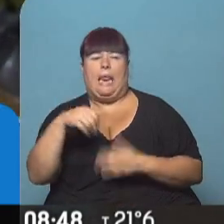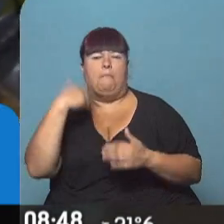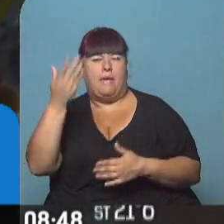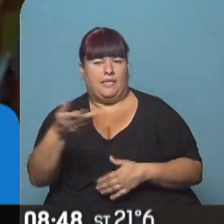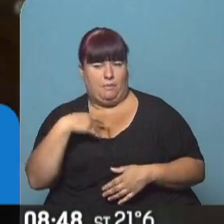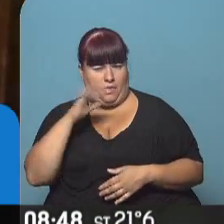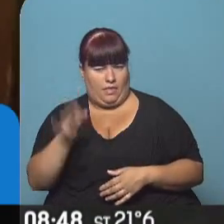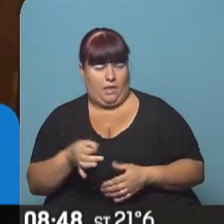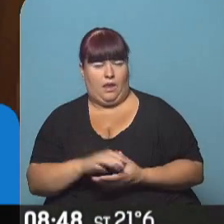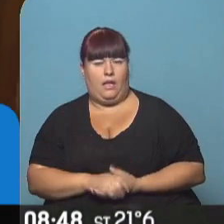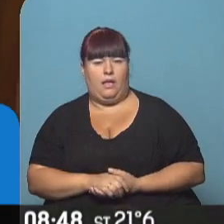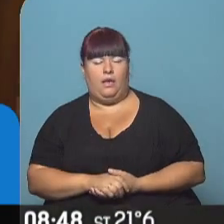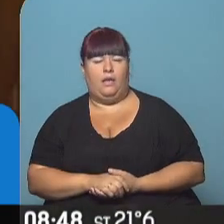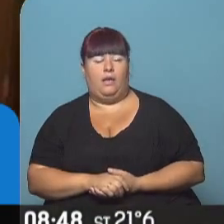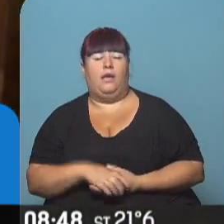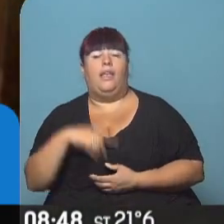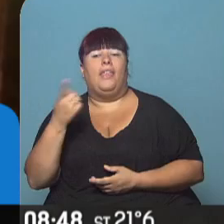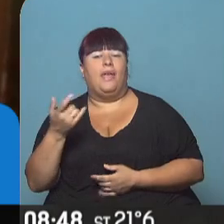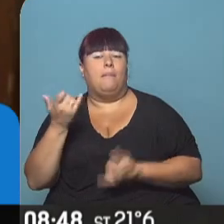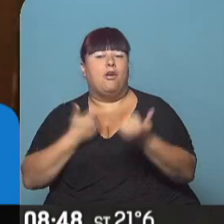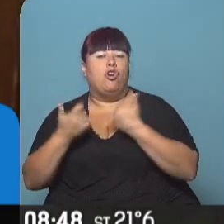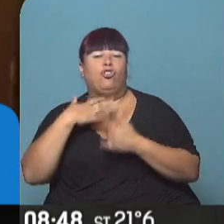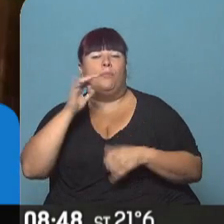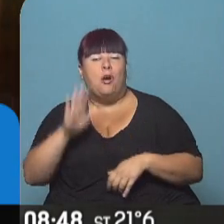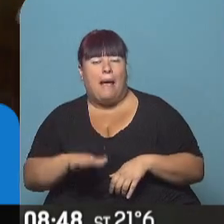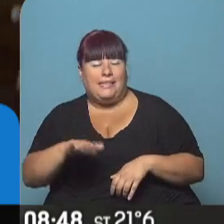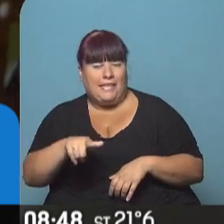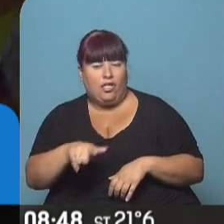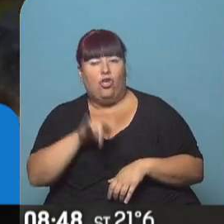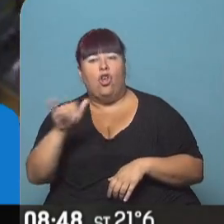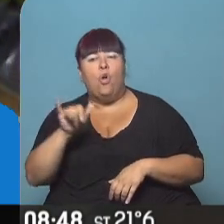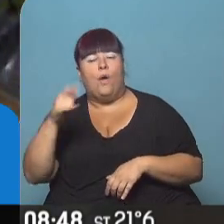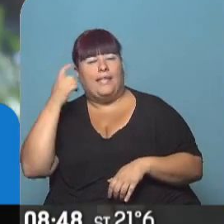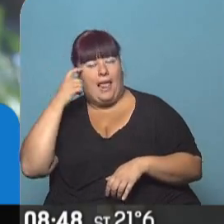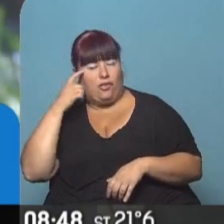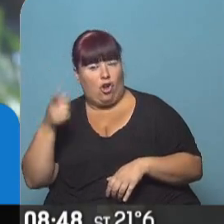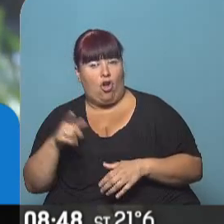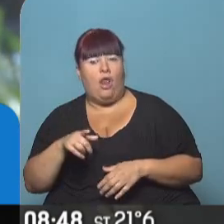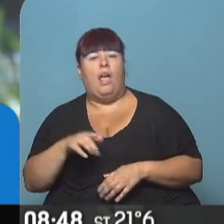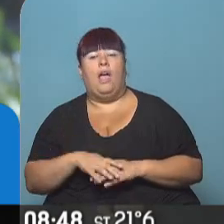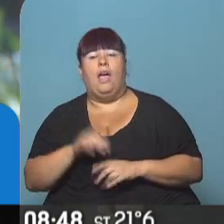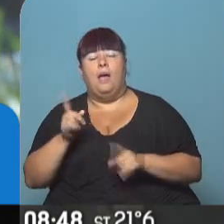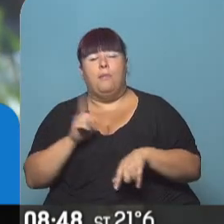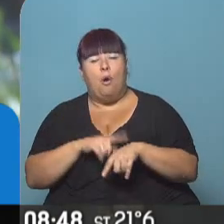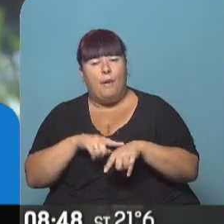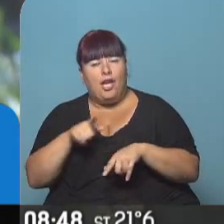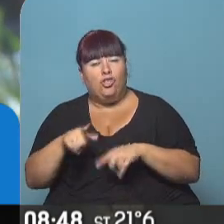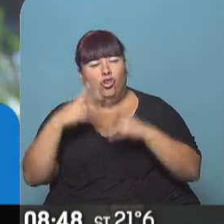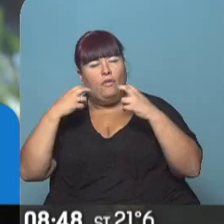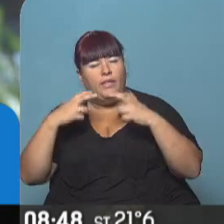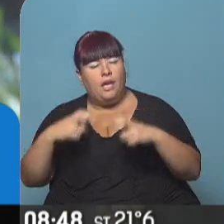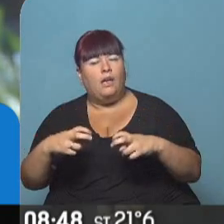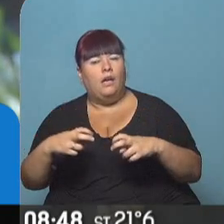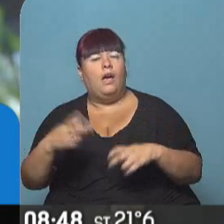3 meses, por el relato de mi hijo más chiquito, que se lo relata la psicóloga. Y en el marco de esa